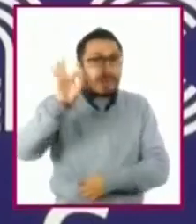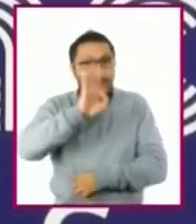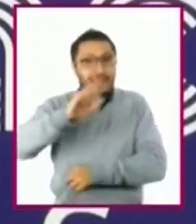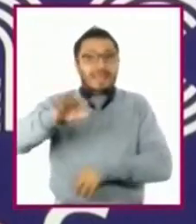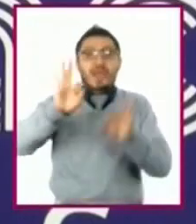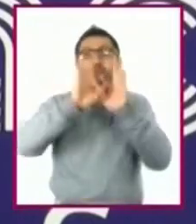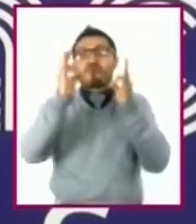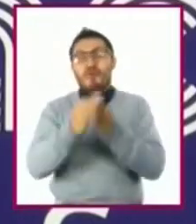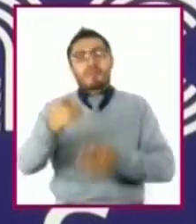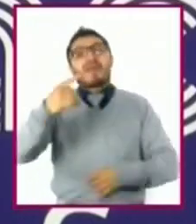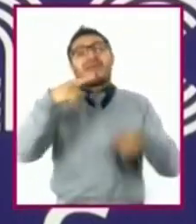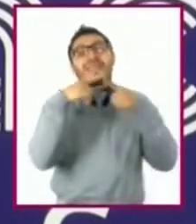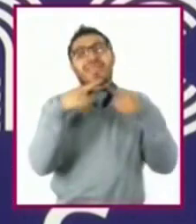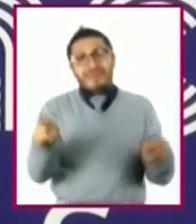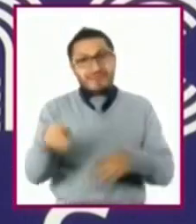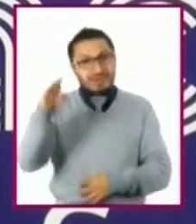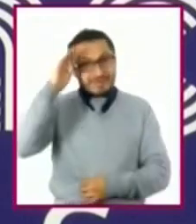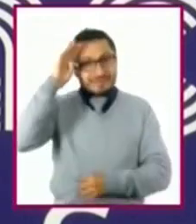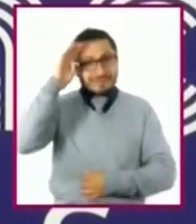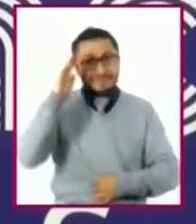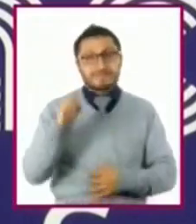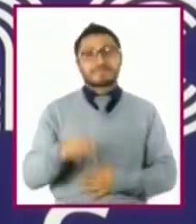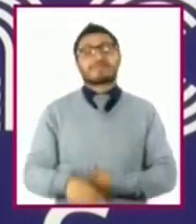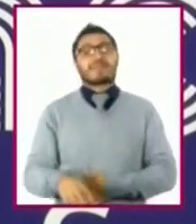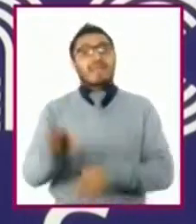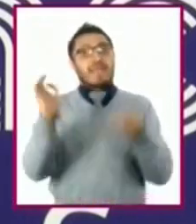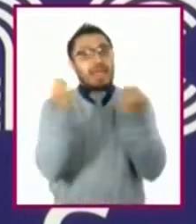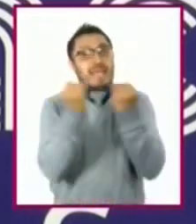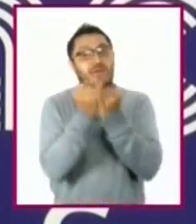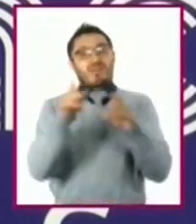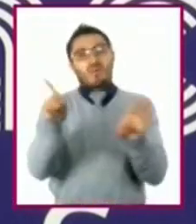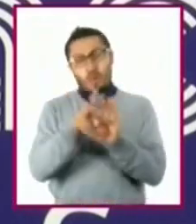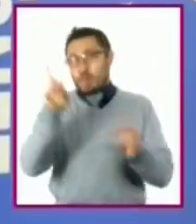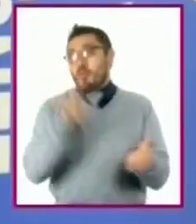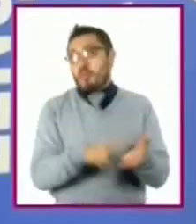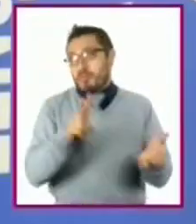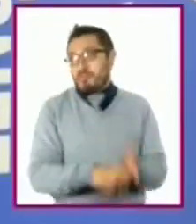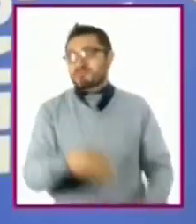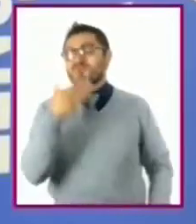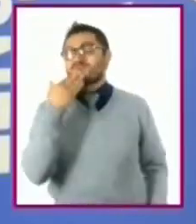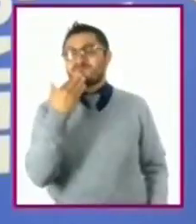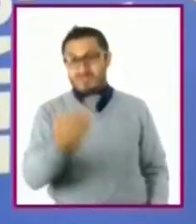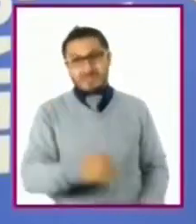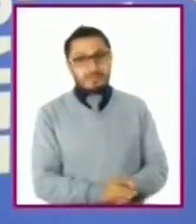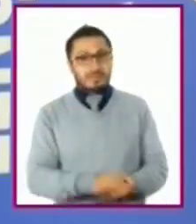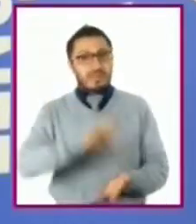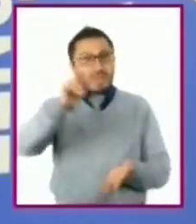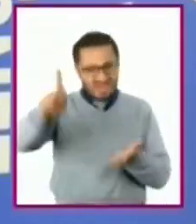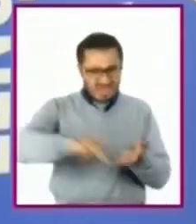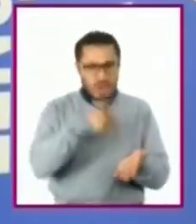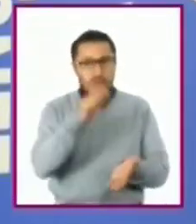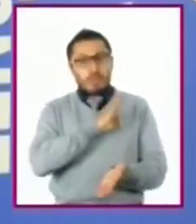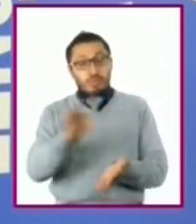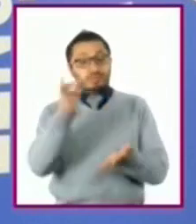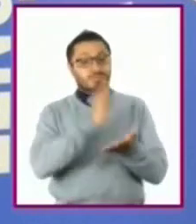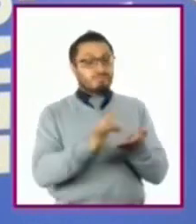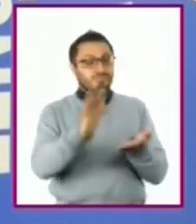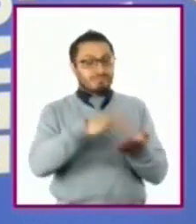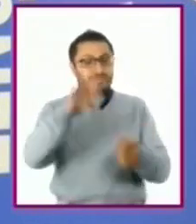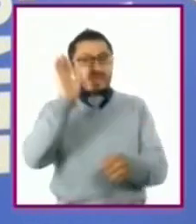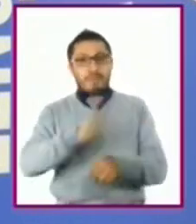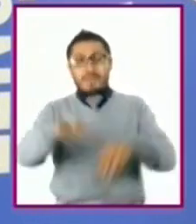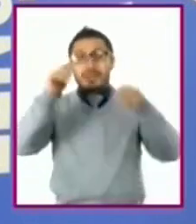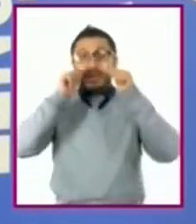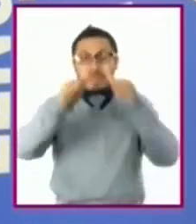personajes y sus relaciones, y también serán completamente válidos. Puedes releer la historia poniendo especial atención